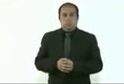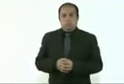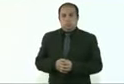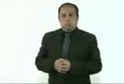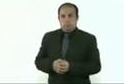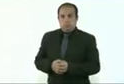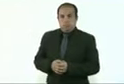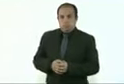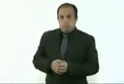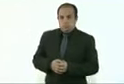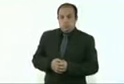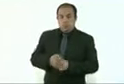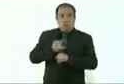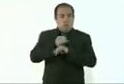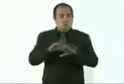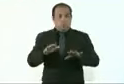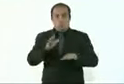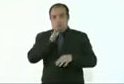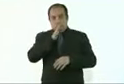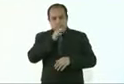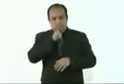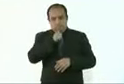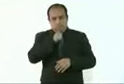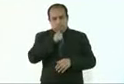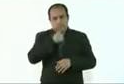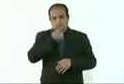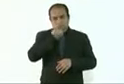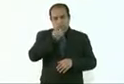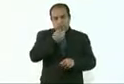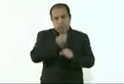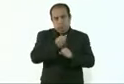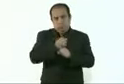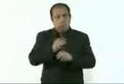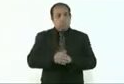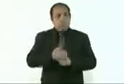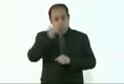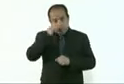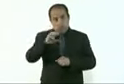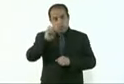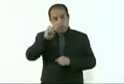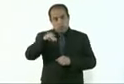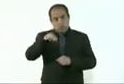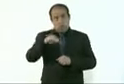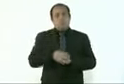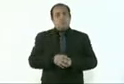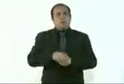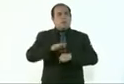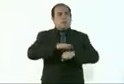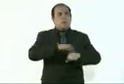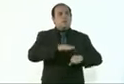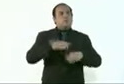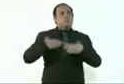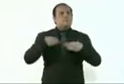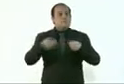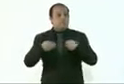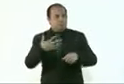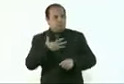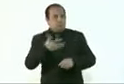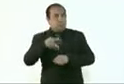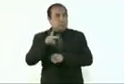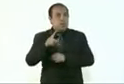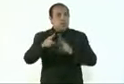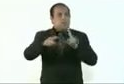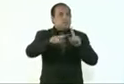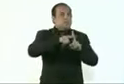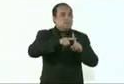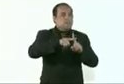Pues ese dato no podríamos estimarlo ahora. Sí sabemos que Omicron es mucho más transmisible, pero esta positividad lo